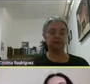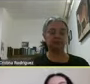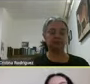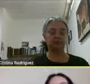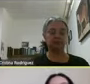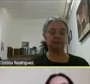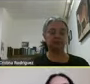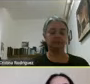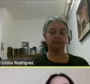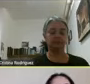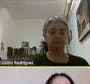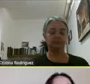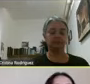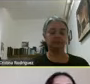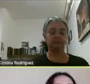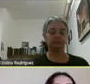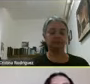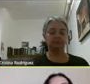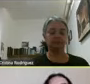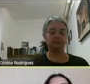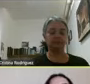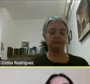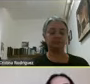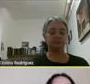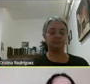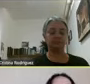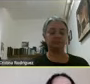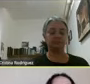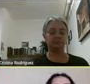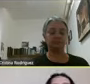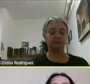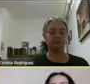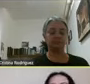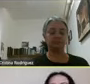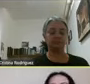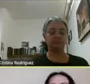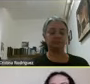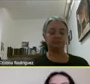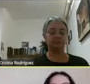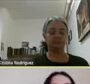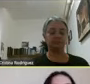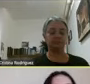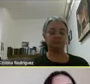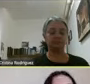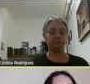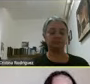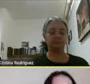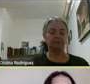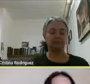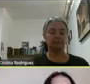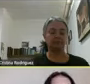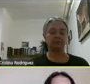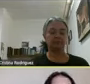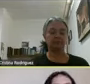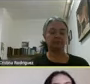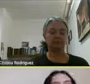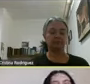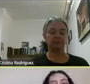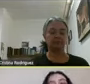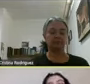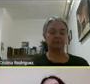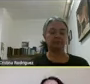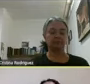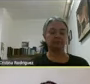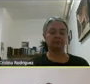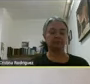esto en cuenta a la hora de nosotros, como paciente o fisioterapeuta, rehabilitar esto.